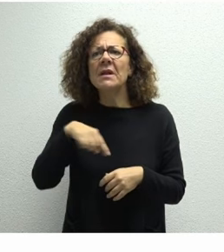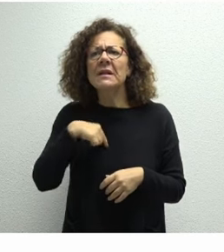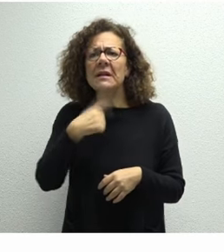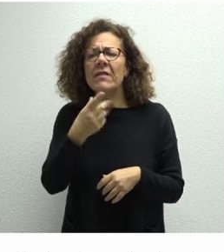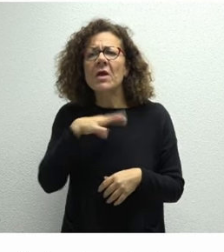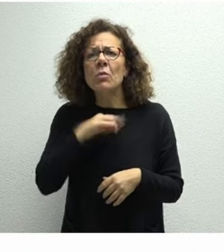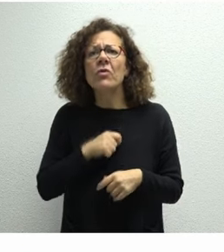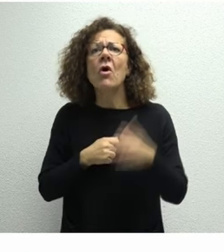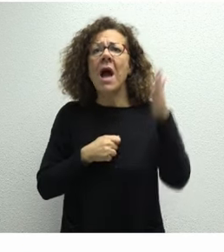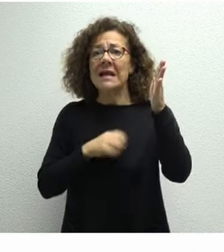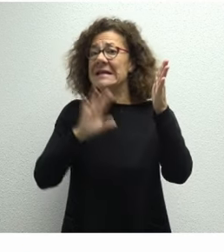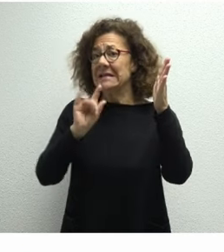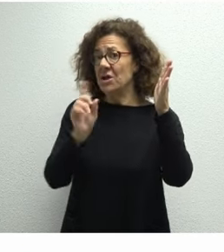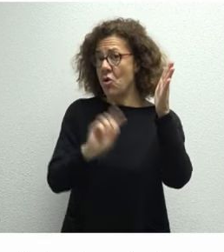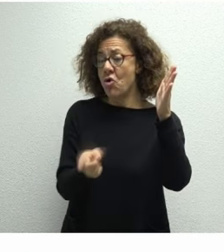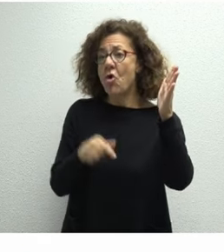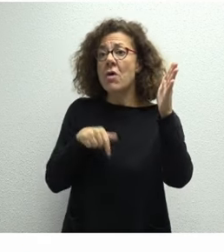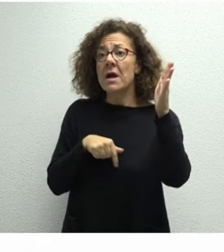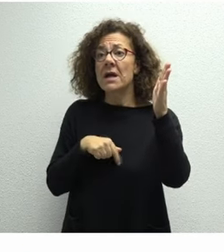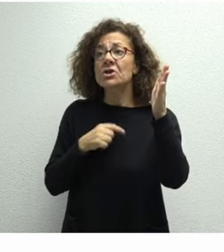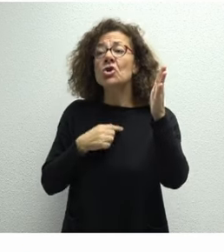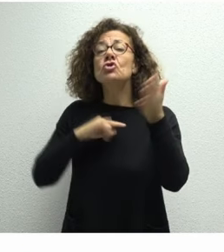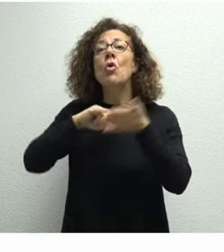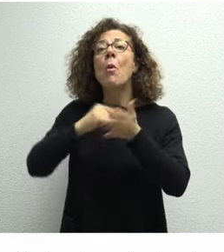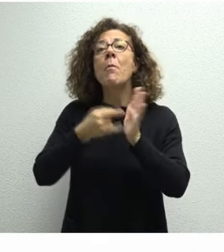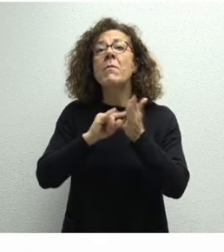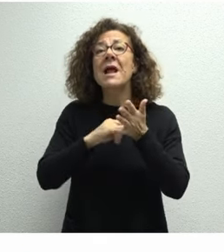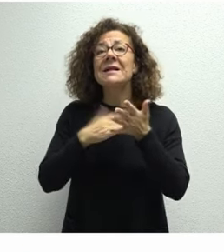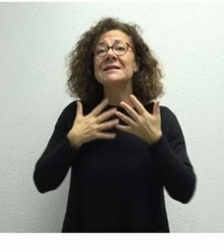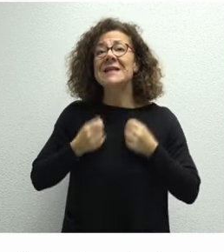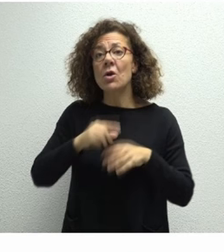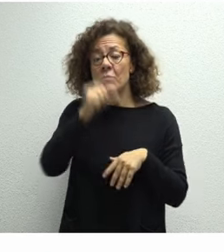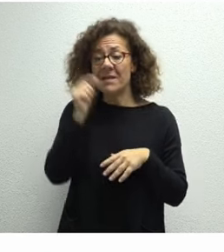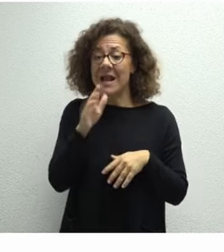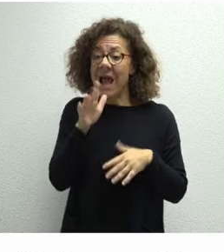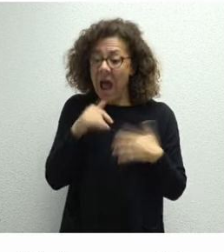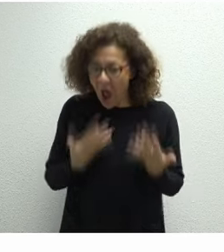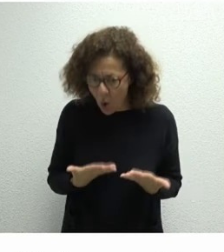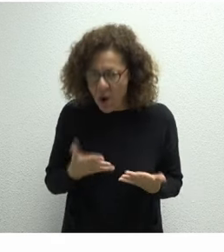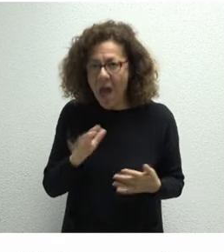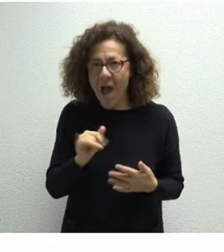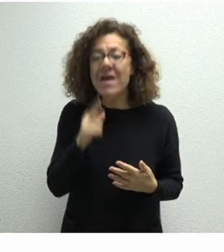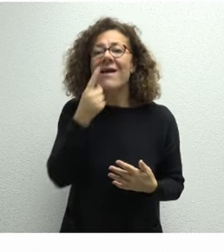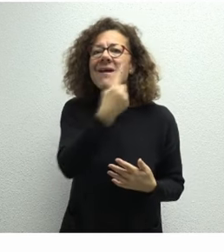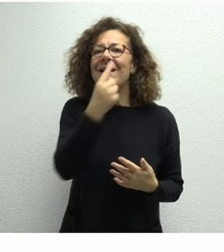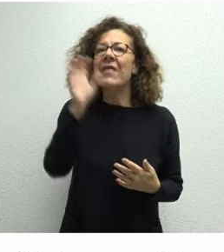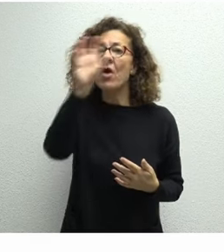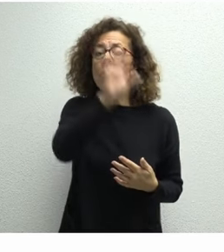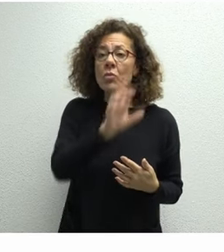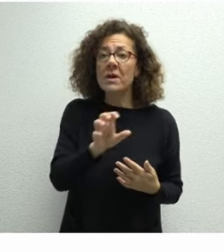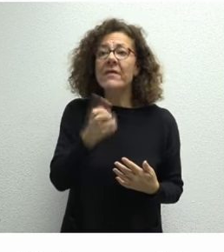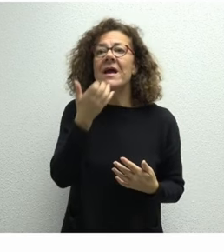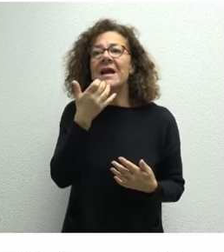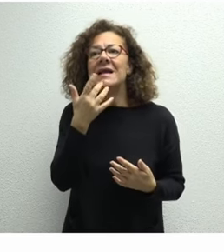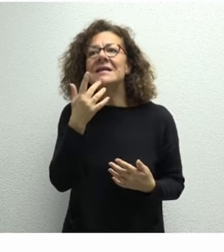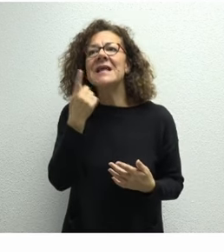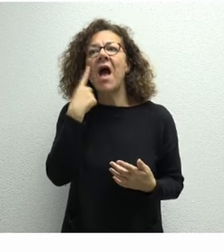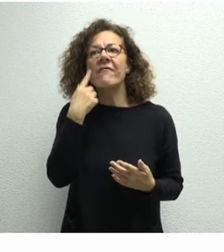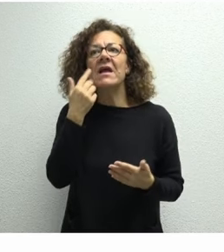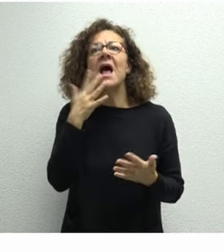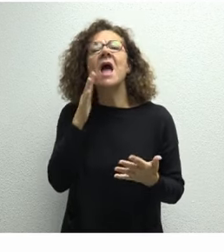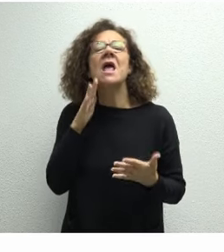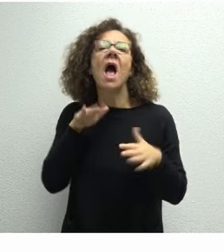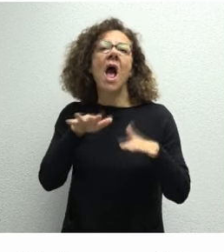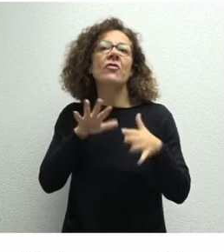bueno aquí sí o no serían los planes de Salud Mental vigentes en cada comunidad y se contemplan o no acciones